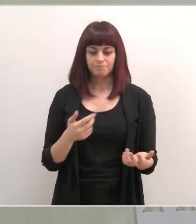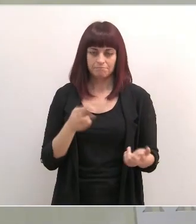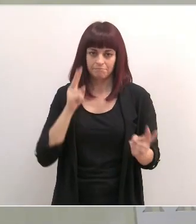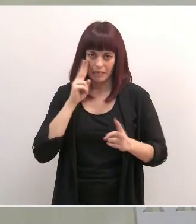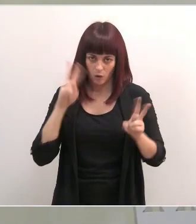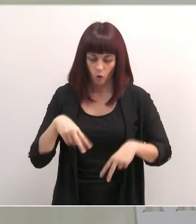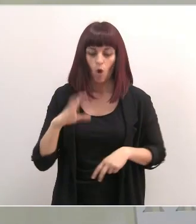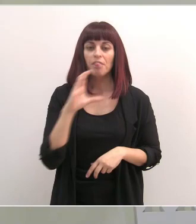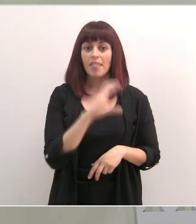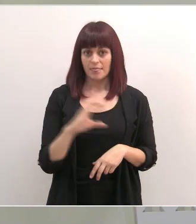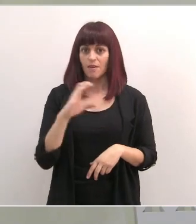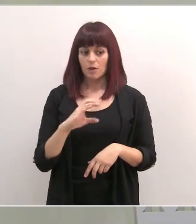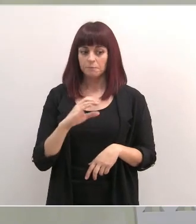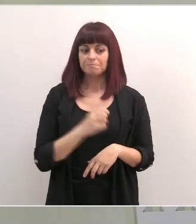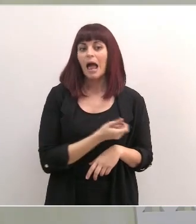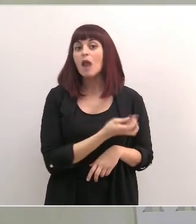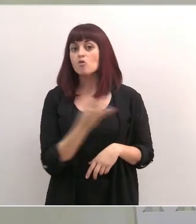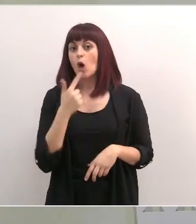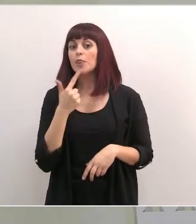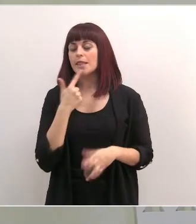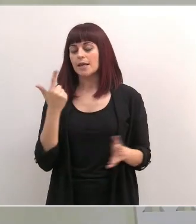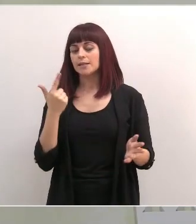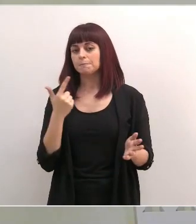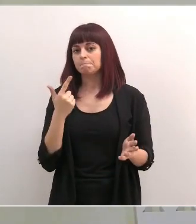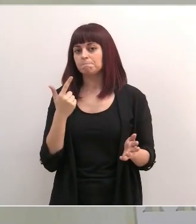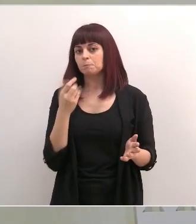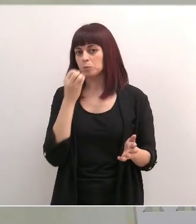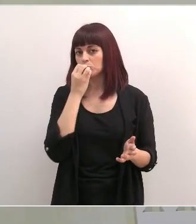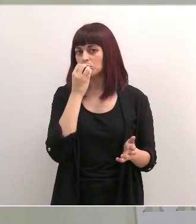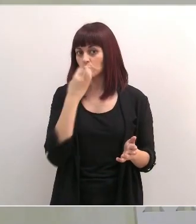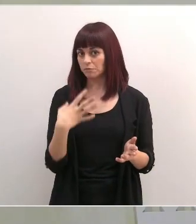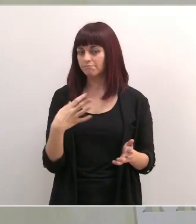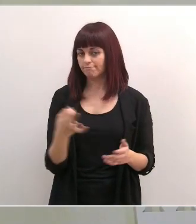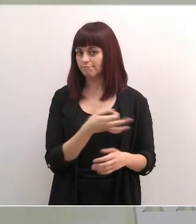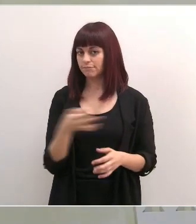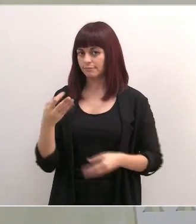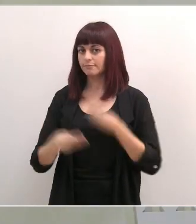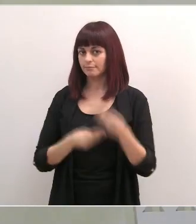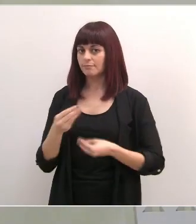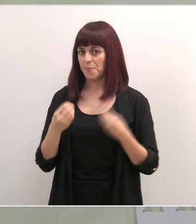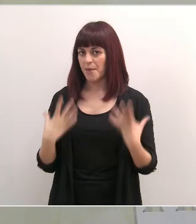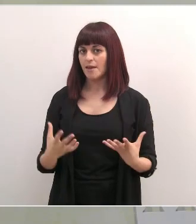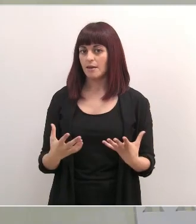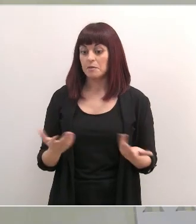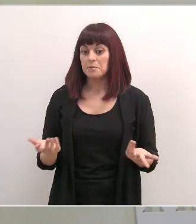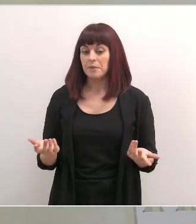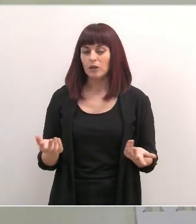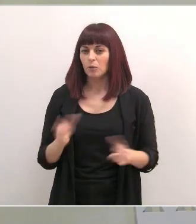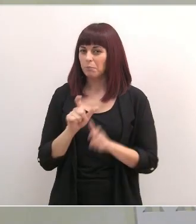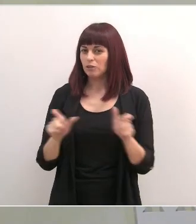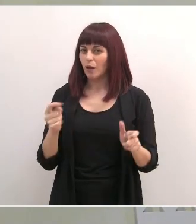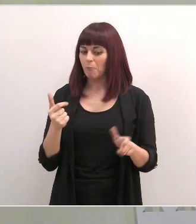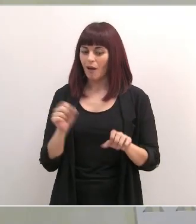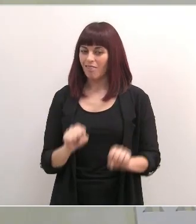algunos científicos que dicen que sería la opción probablemente más efectiva, incluso más eficiente, pero hay muy poca gente